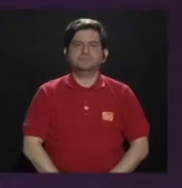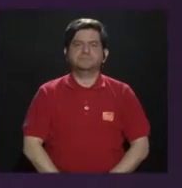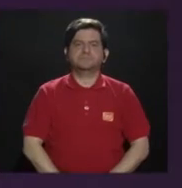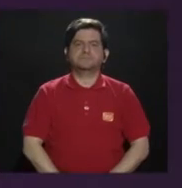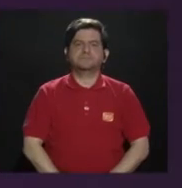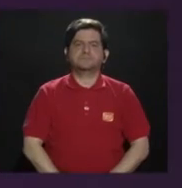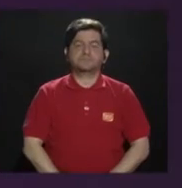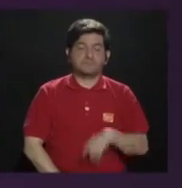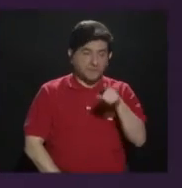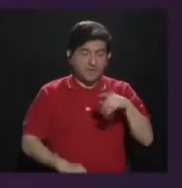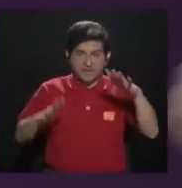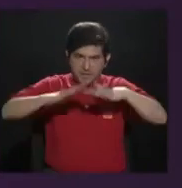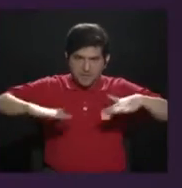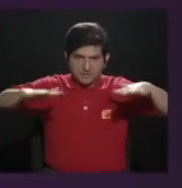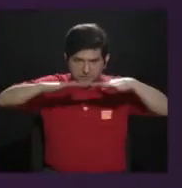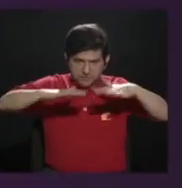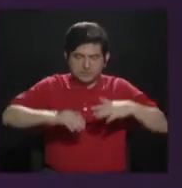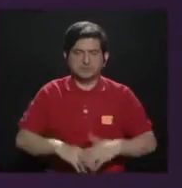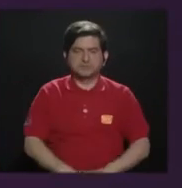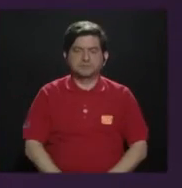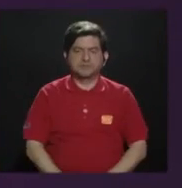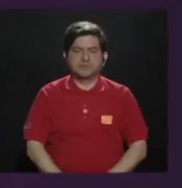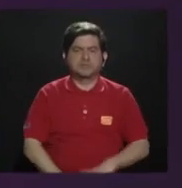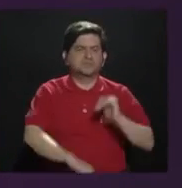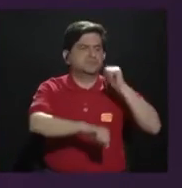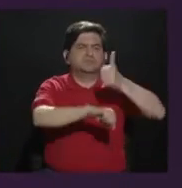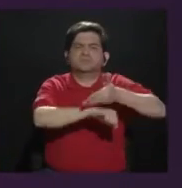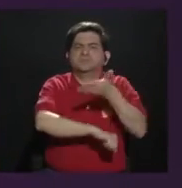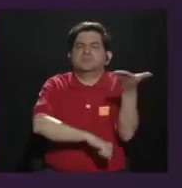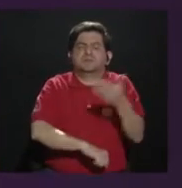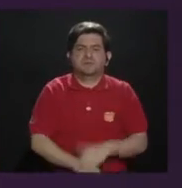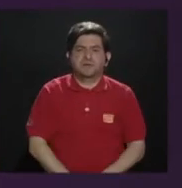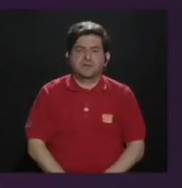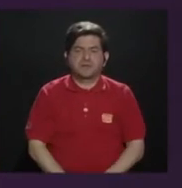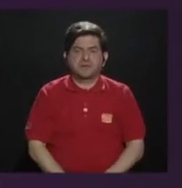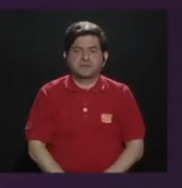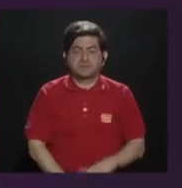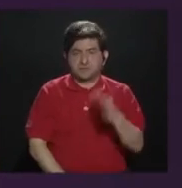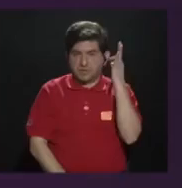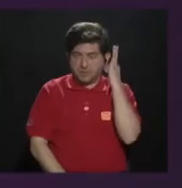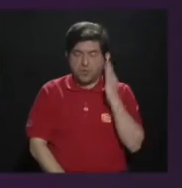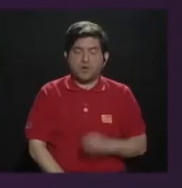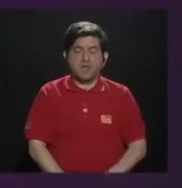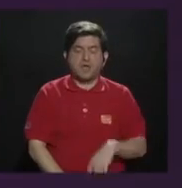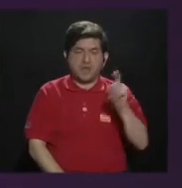Este cupo que llamamos, lo que define es que de piso las mujeres deben